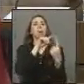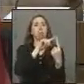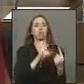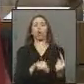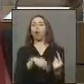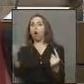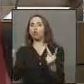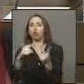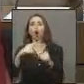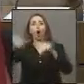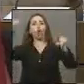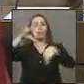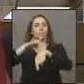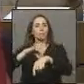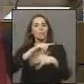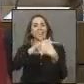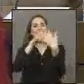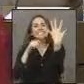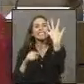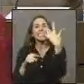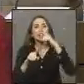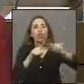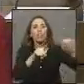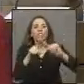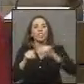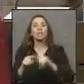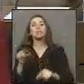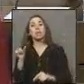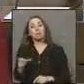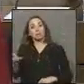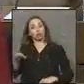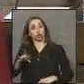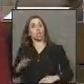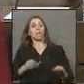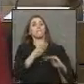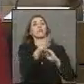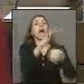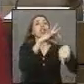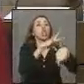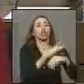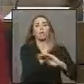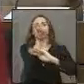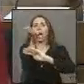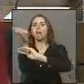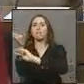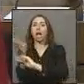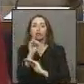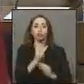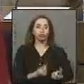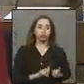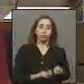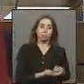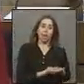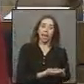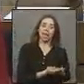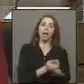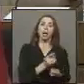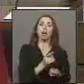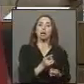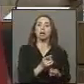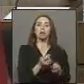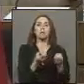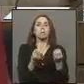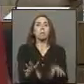pasa a muchos chilenos, que pasan de un médico en otro cuando tienen algún tipo de recursos y lamentablemente